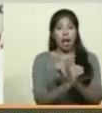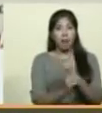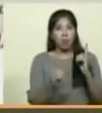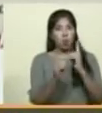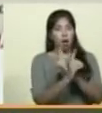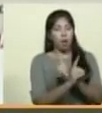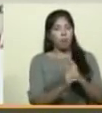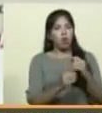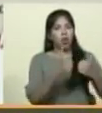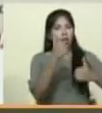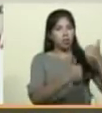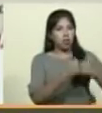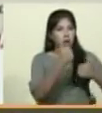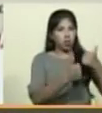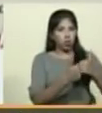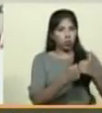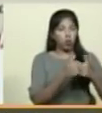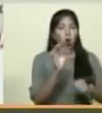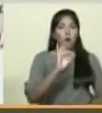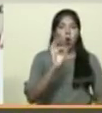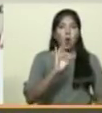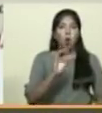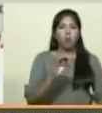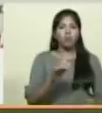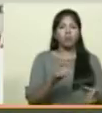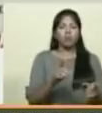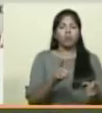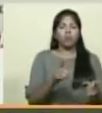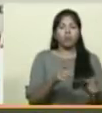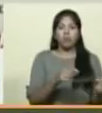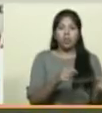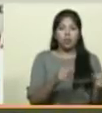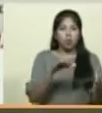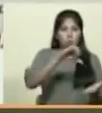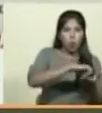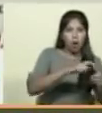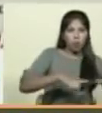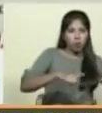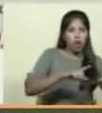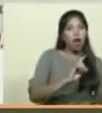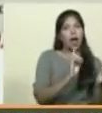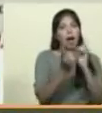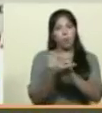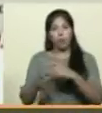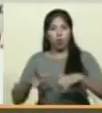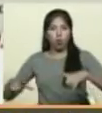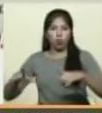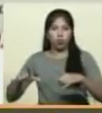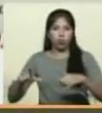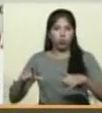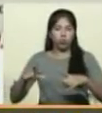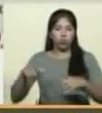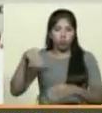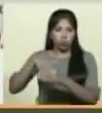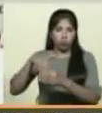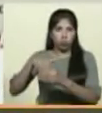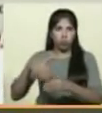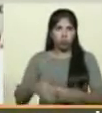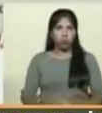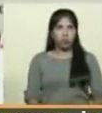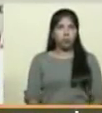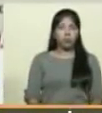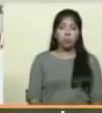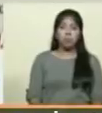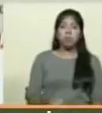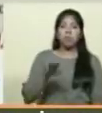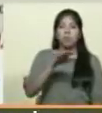candidatas, así como la reubicación de centros de votación. El país y el mundo deben saber